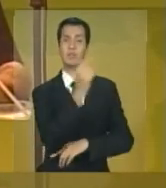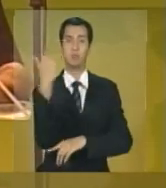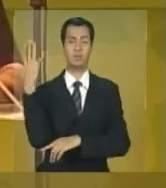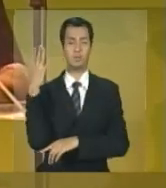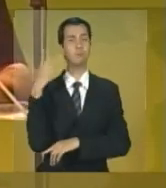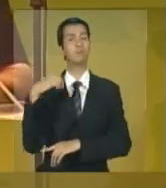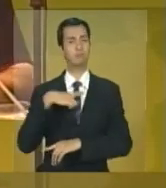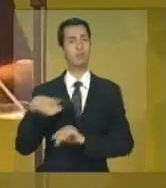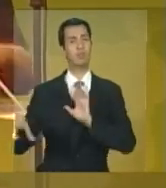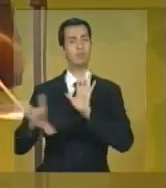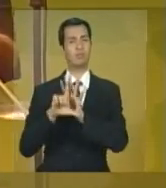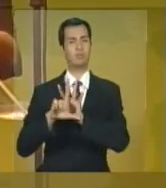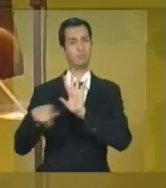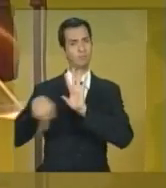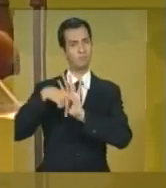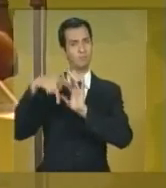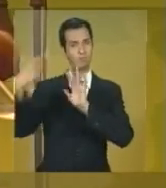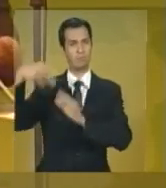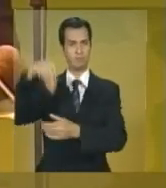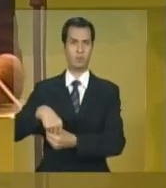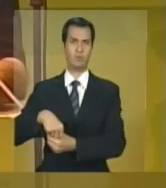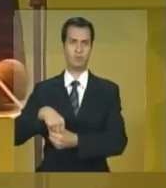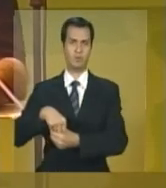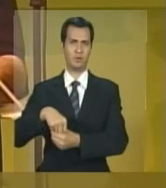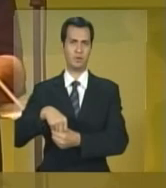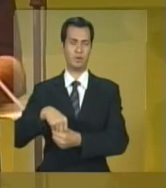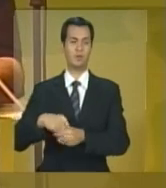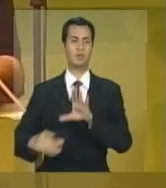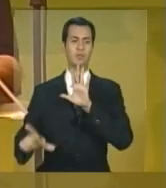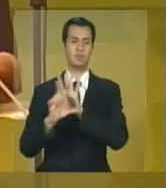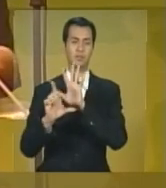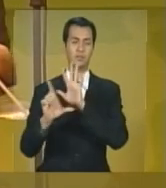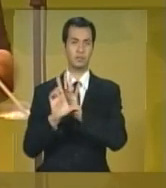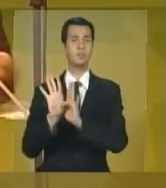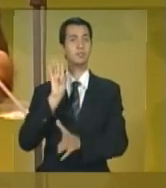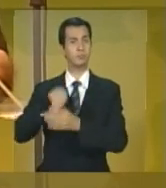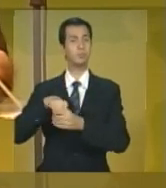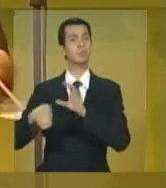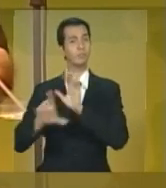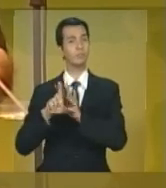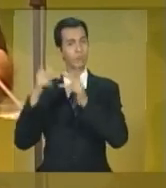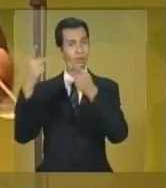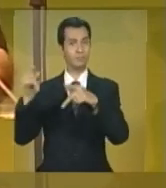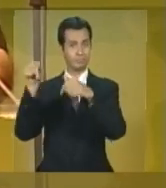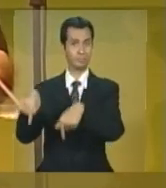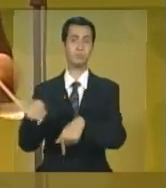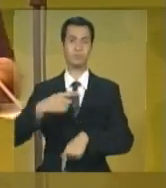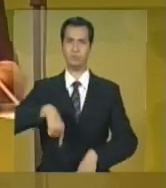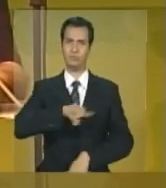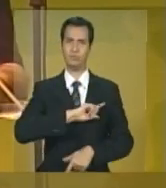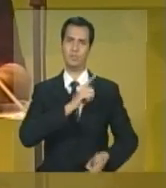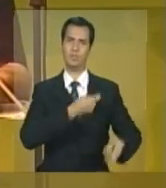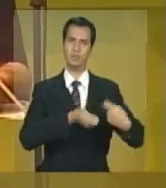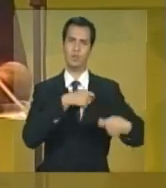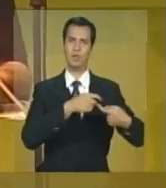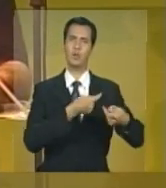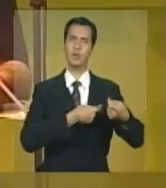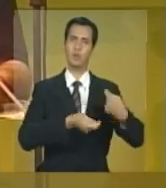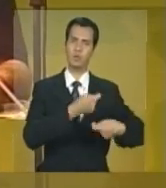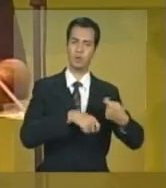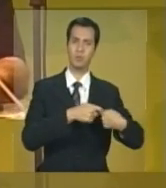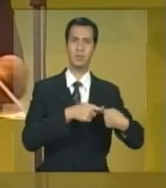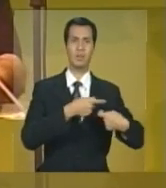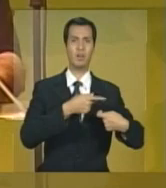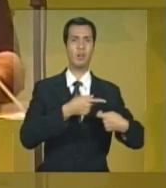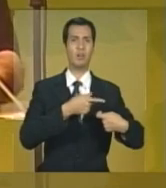leyes, sus leyes intrínsecas que nosotros a través de la actividad económica estamos